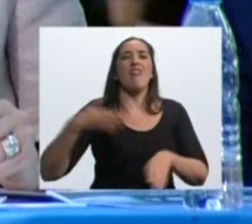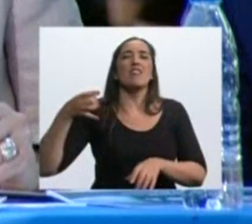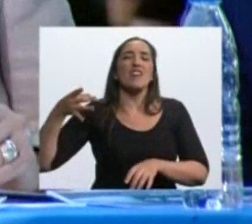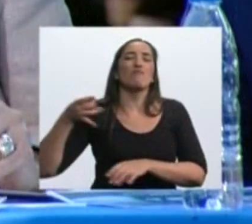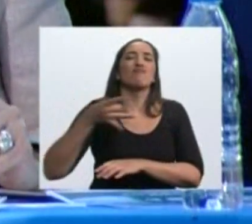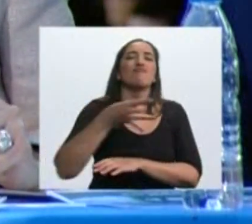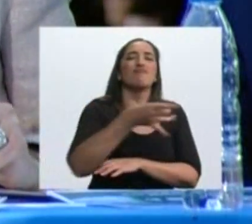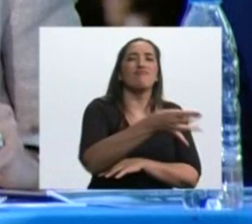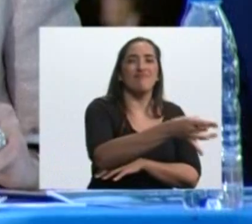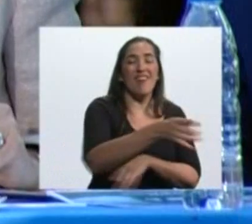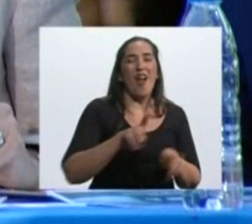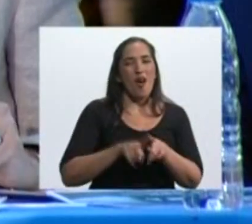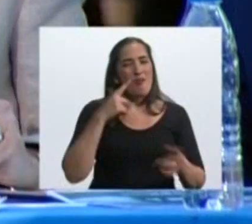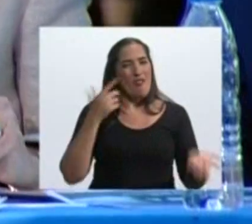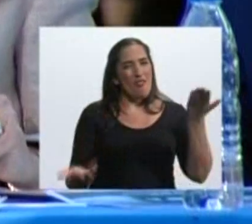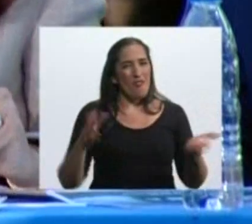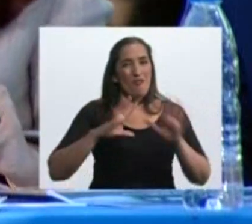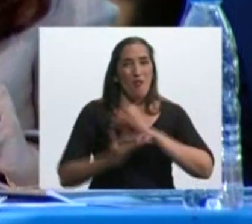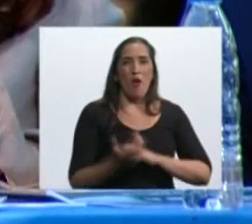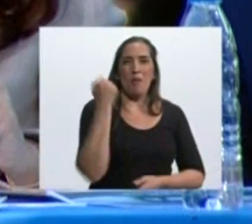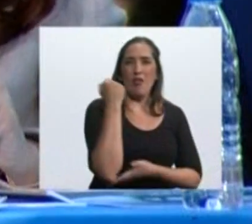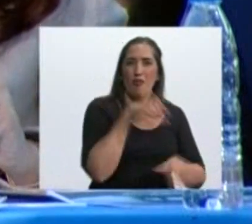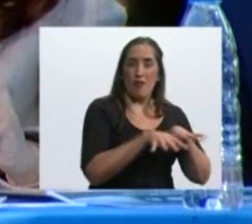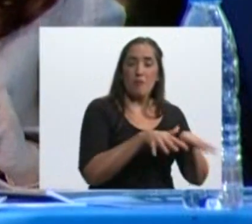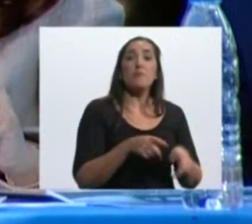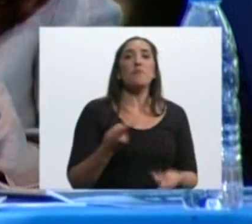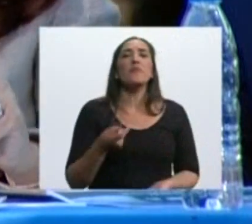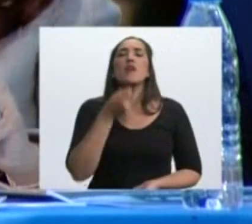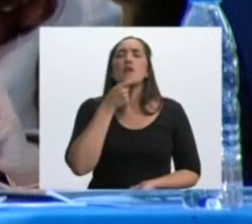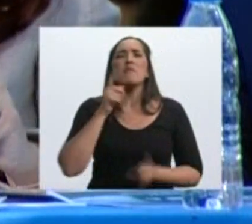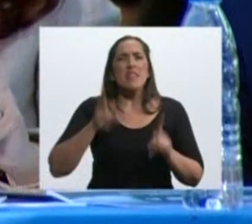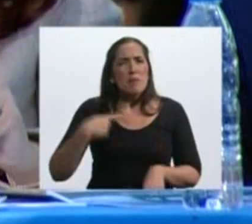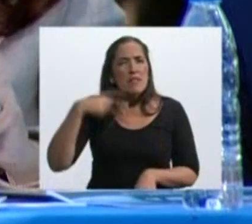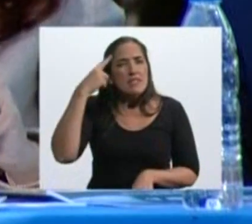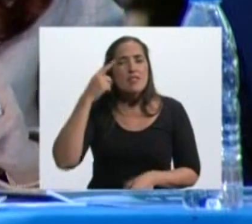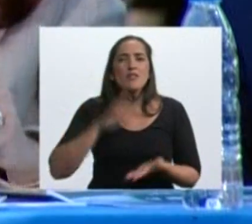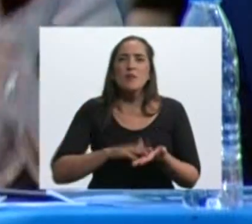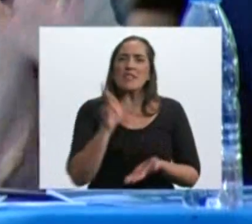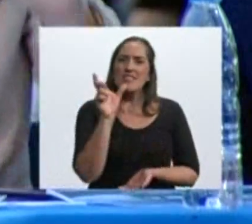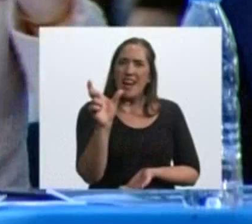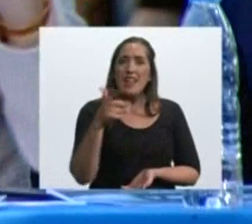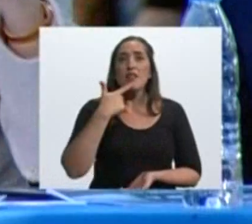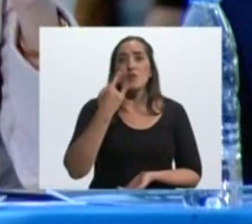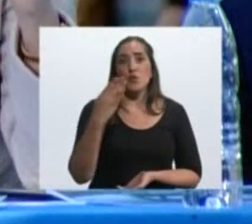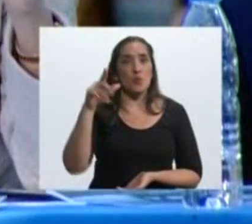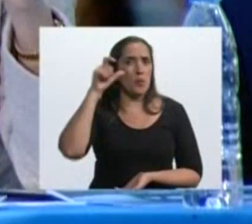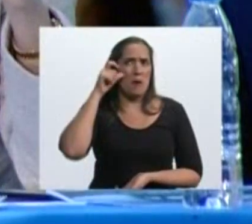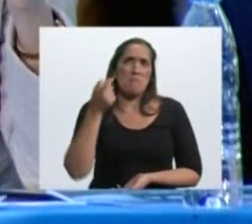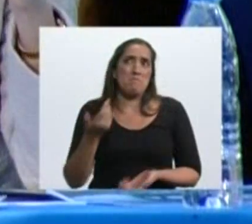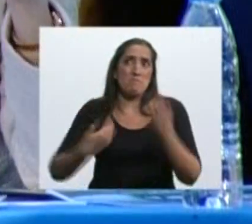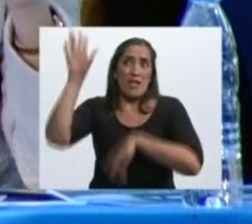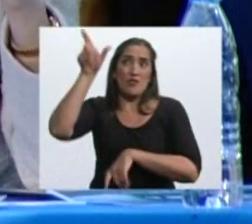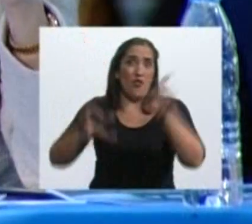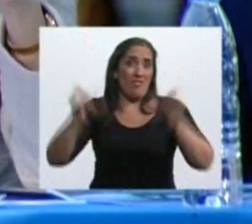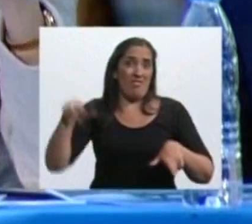sino mío, personal, con la tarjeta SUBE. ¿Ustedes se acuerdan de la tarjeta SUBE? Sí, hoy la mayoría tiene